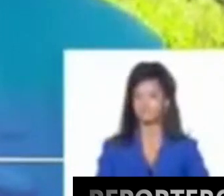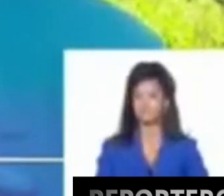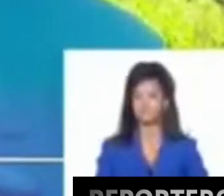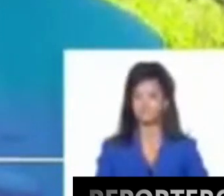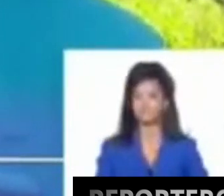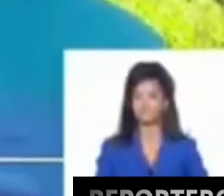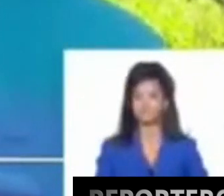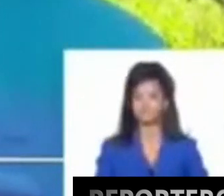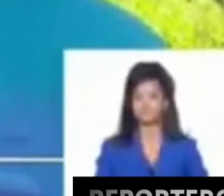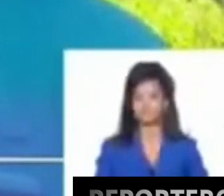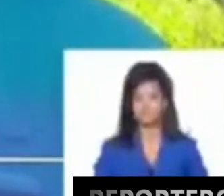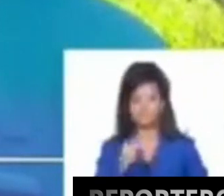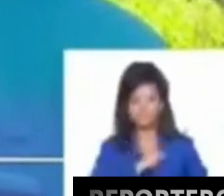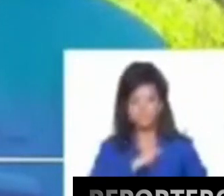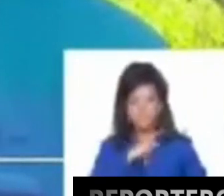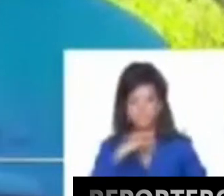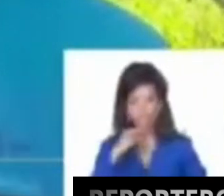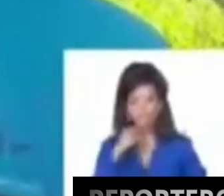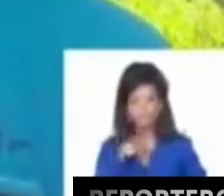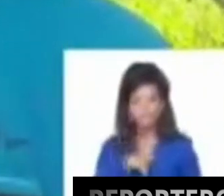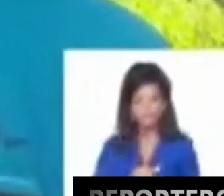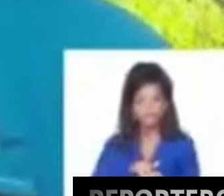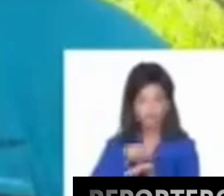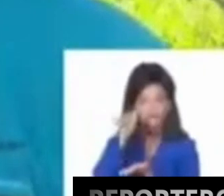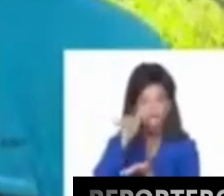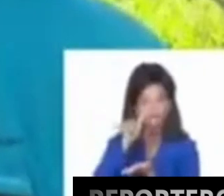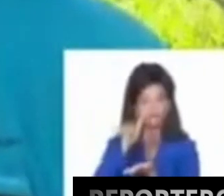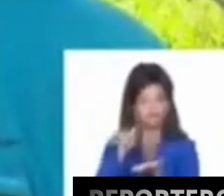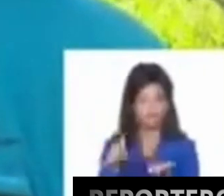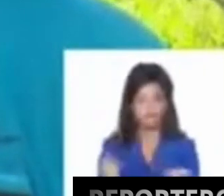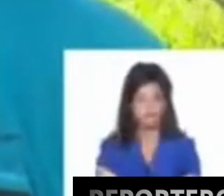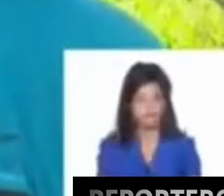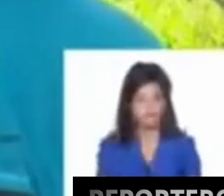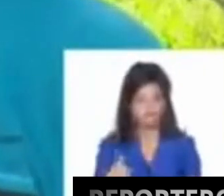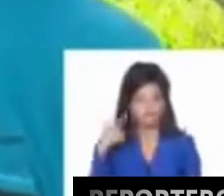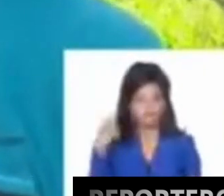En ningún momento tuve conocimiento de que se iba. Como ellos tuvieron cuenta de que soy hipertenso.